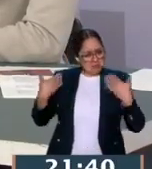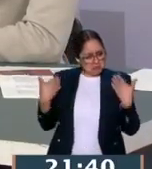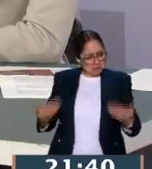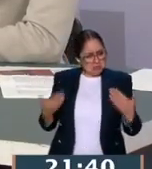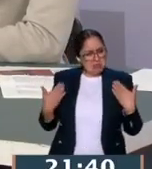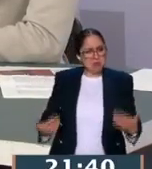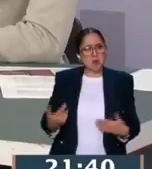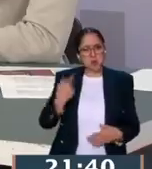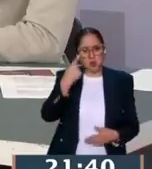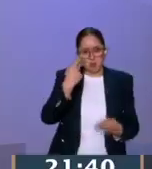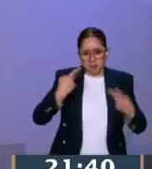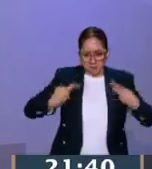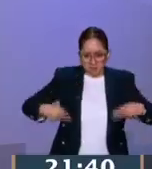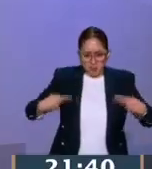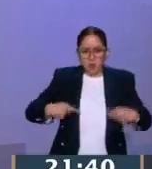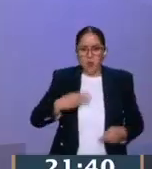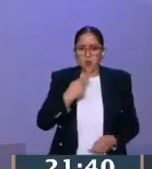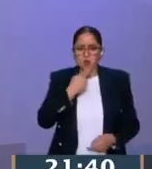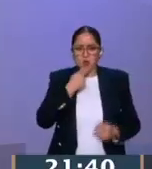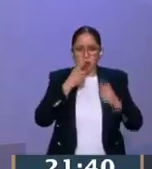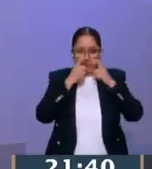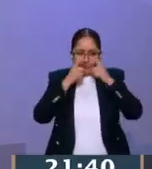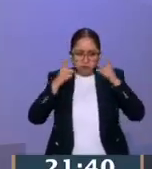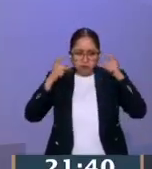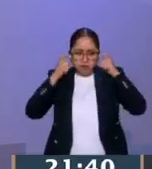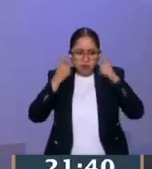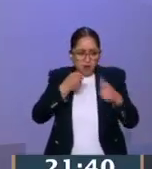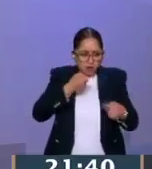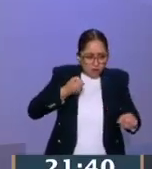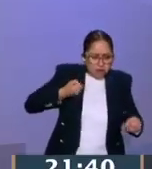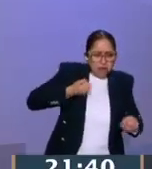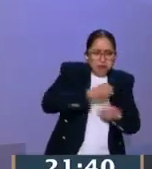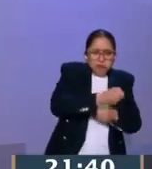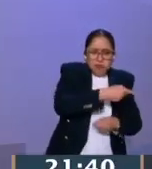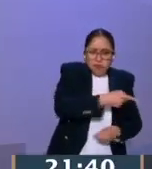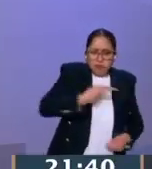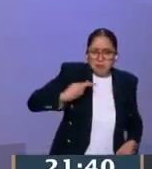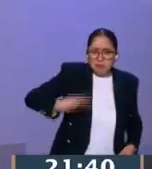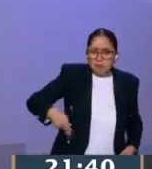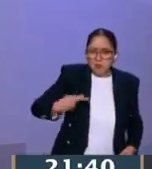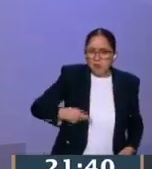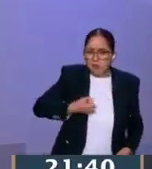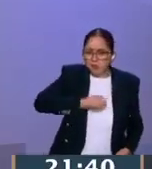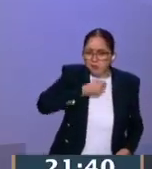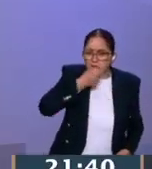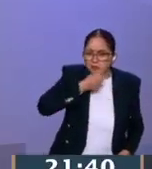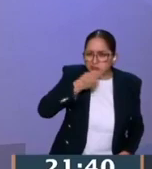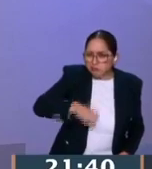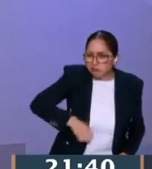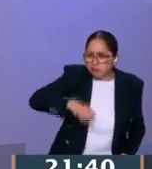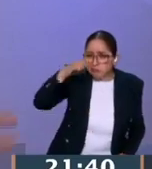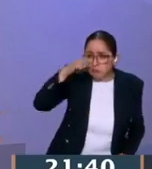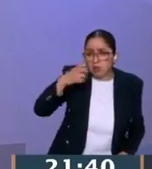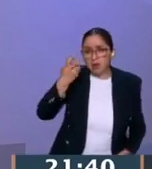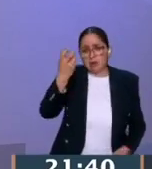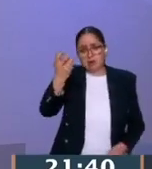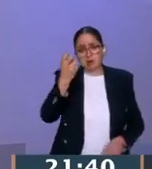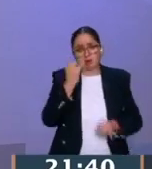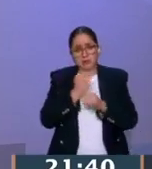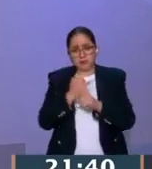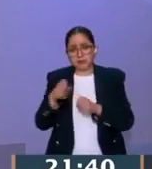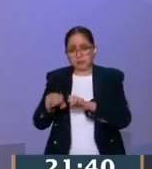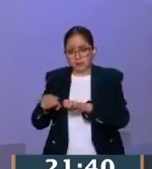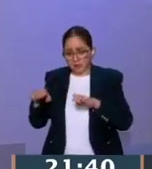persona con cubrebocas golpeara a un adulto mayor. Exacto, terrible. Así en redes sociales, el equipo de